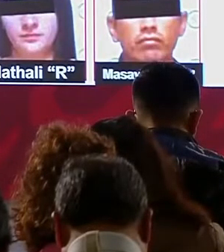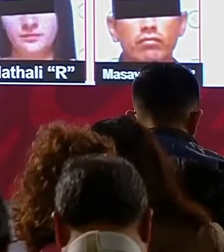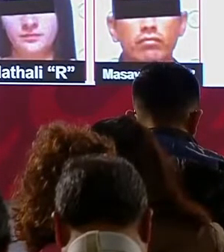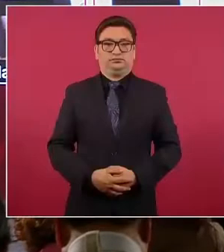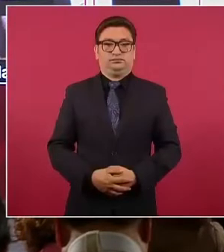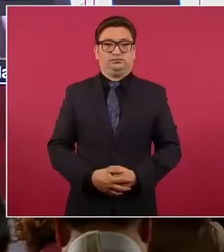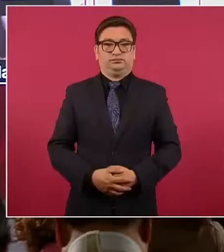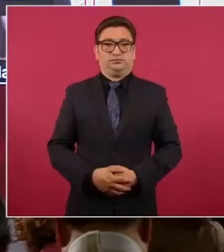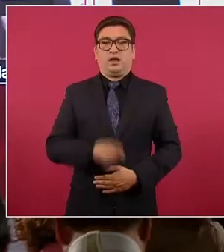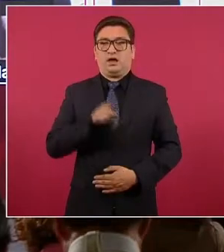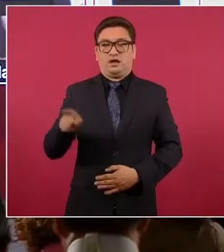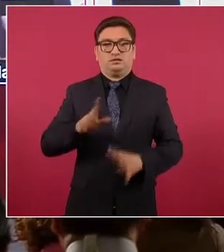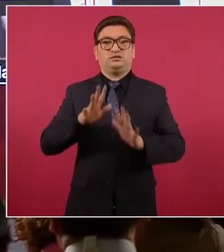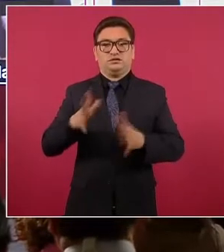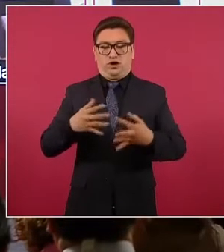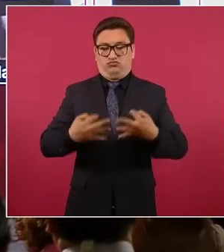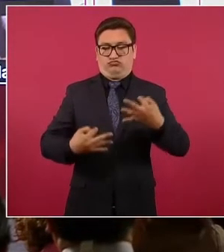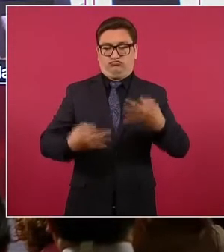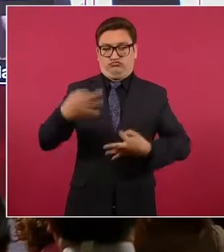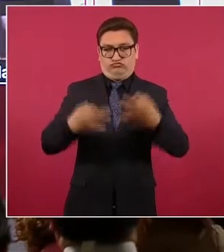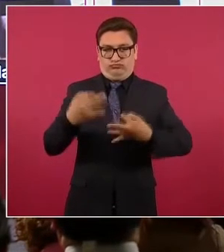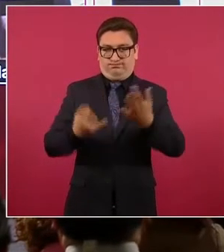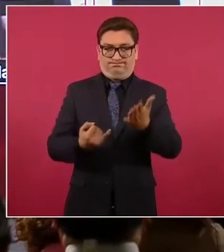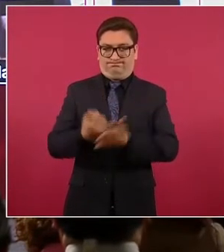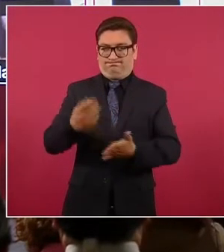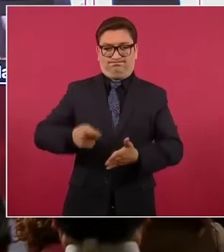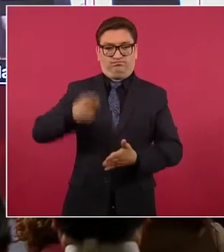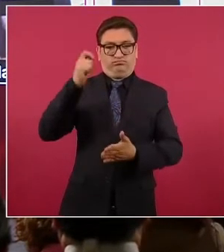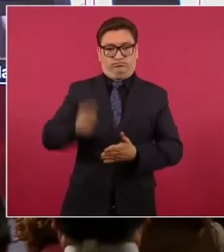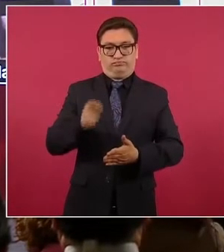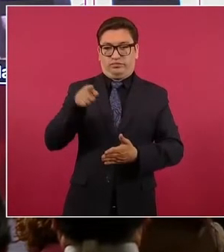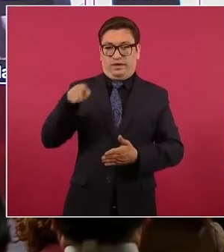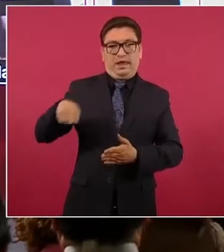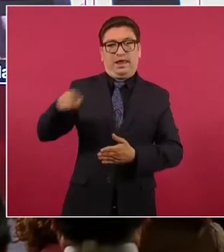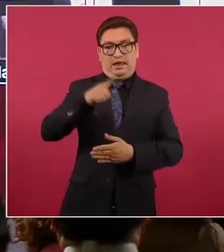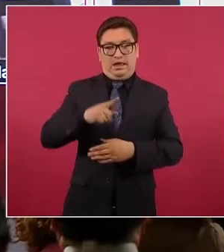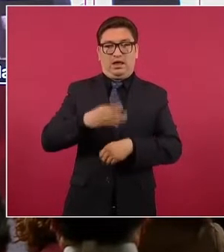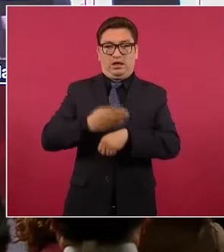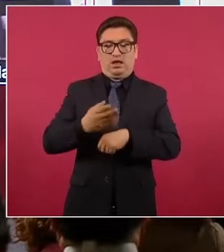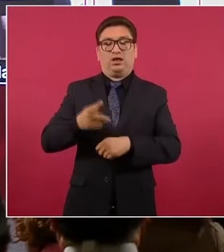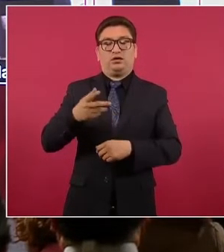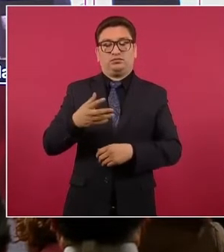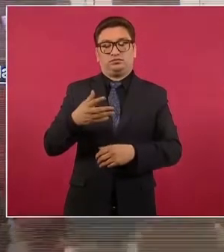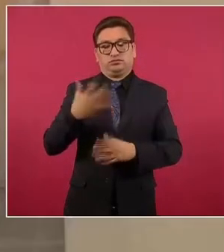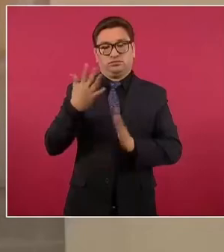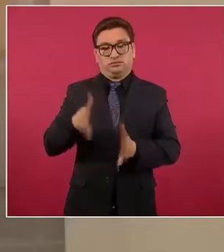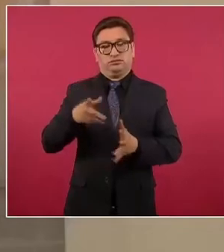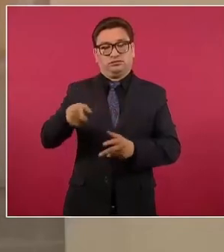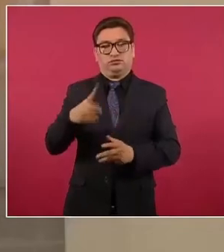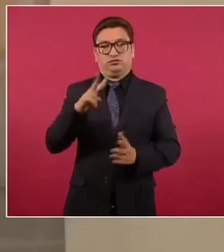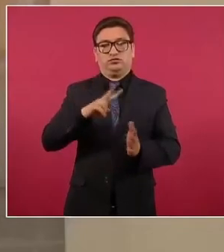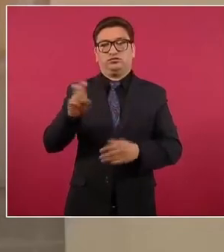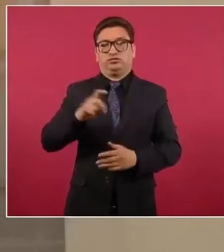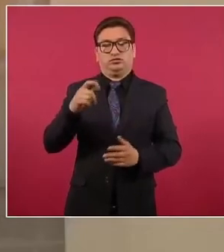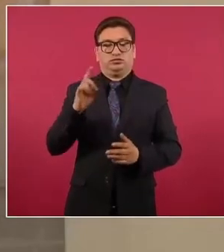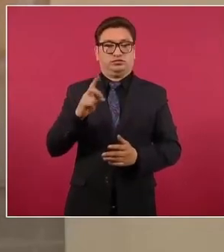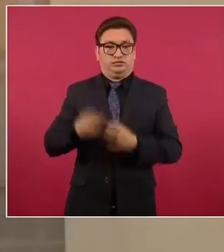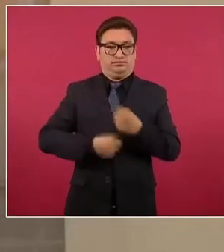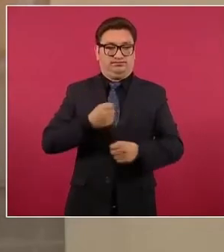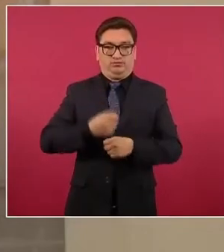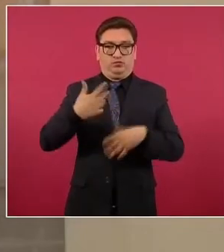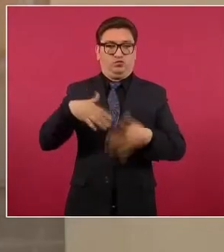sentenciados por el juez de la causa recibiendo esa sentencia histórica. Siguiente.